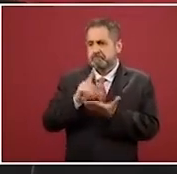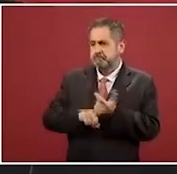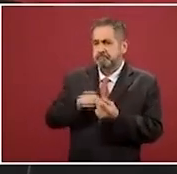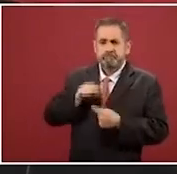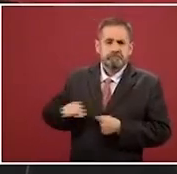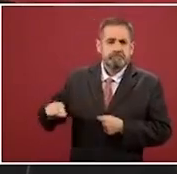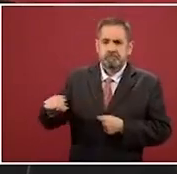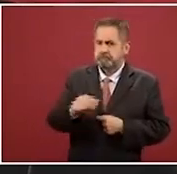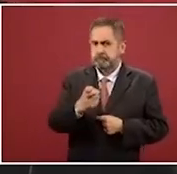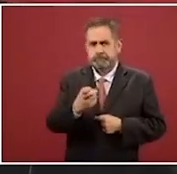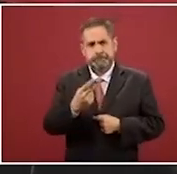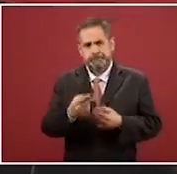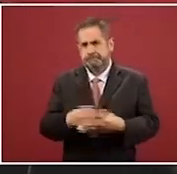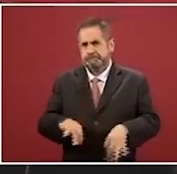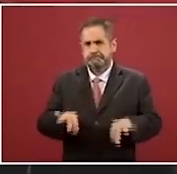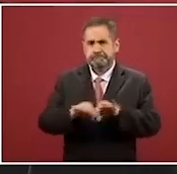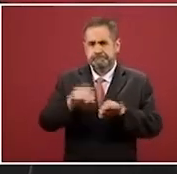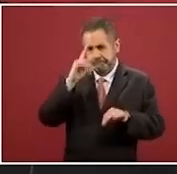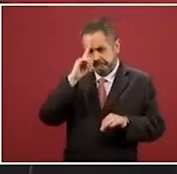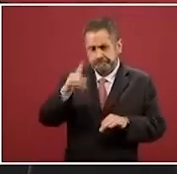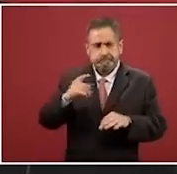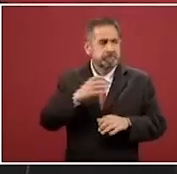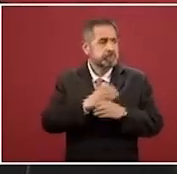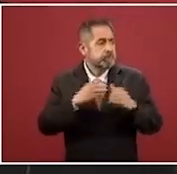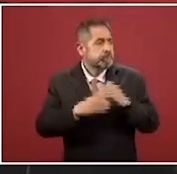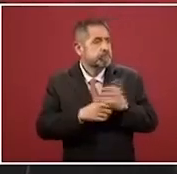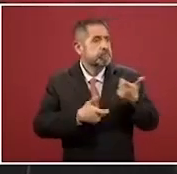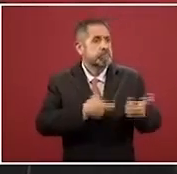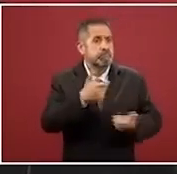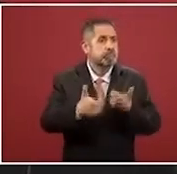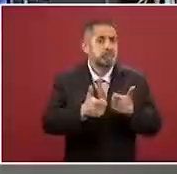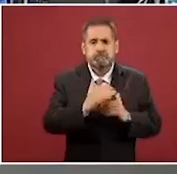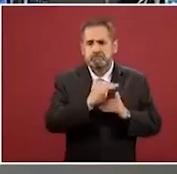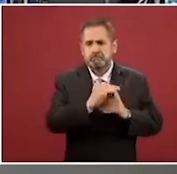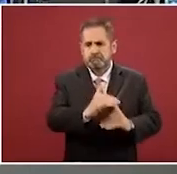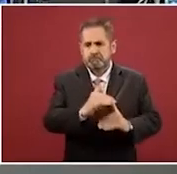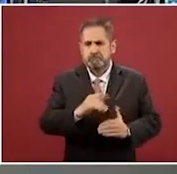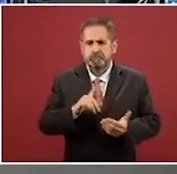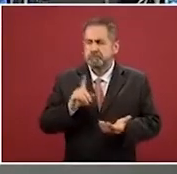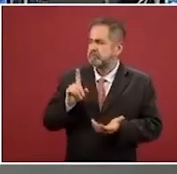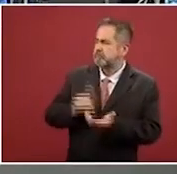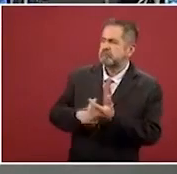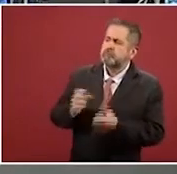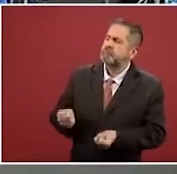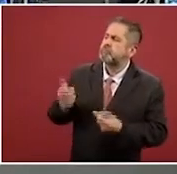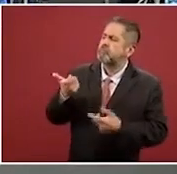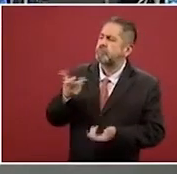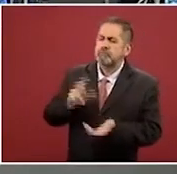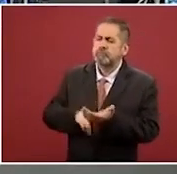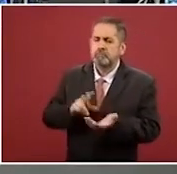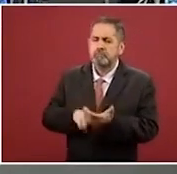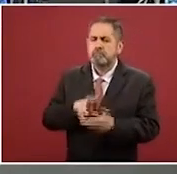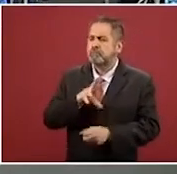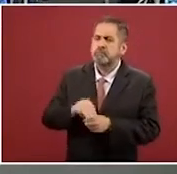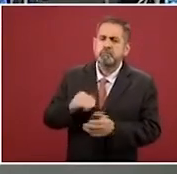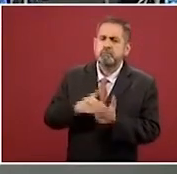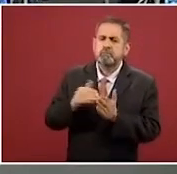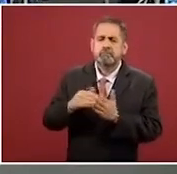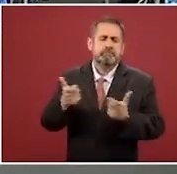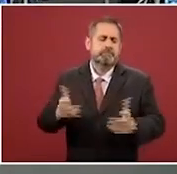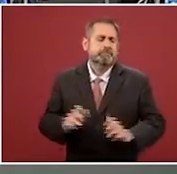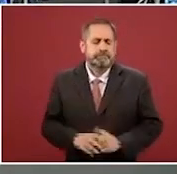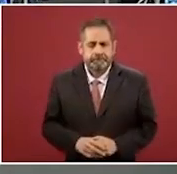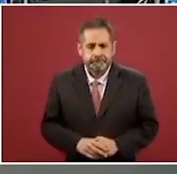un efecto importante en todos los precios de bienes y servicios. Traducido en dinero, ¿cuánto podríamos hablar de millones de pesos?